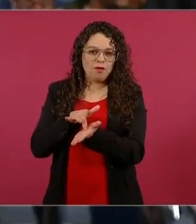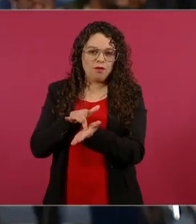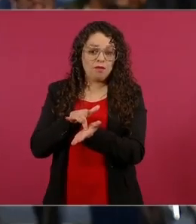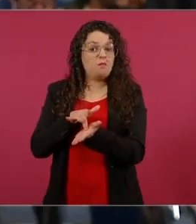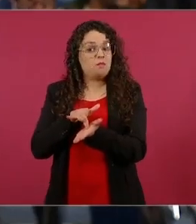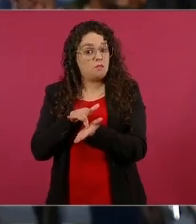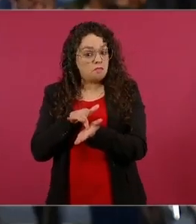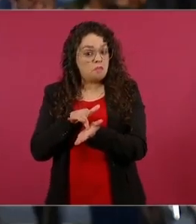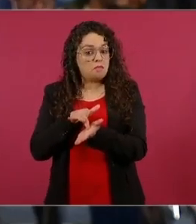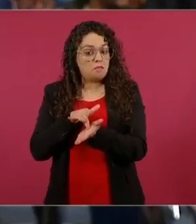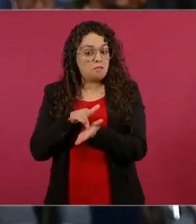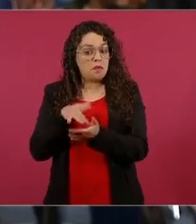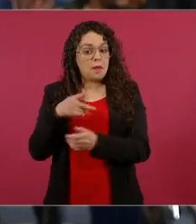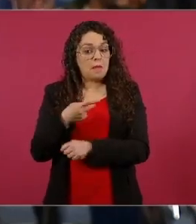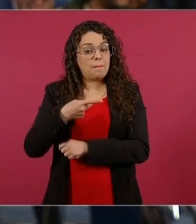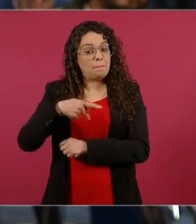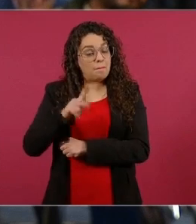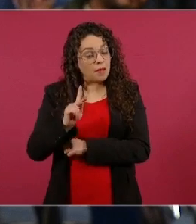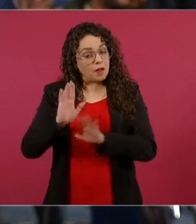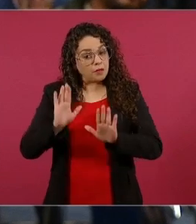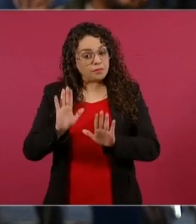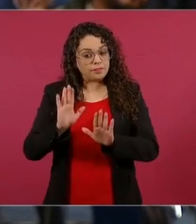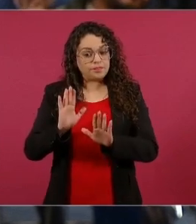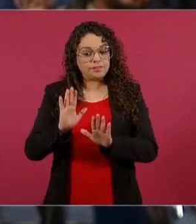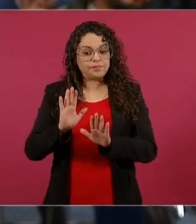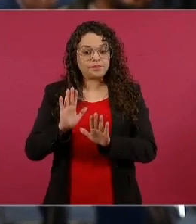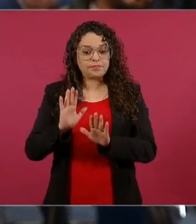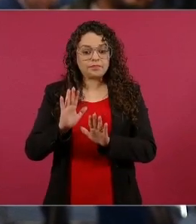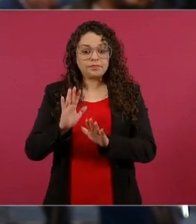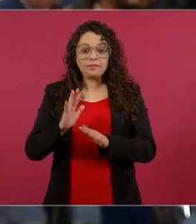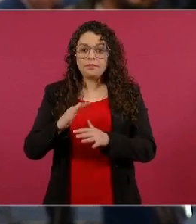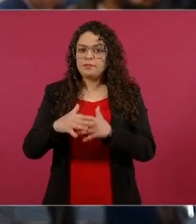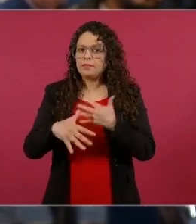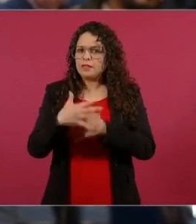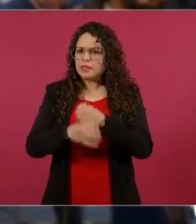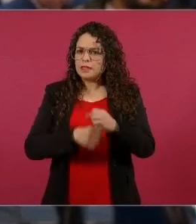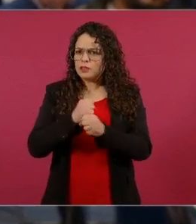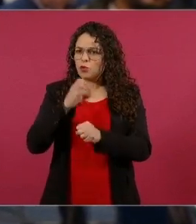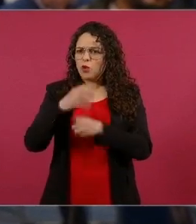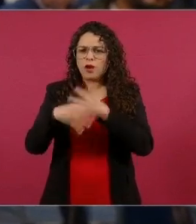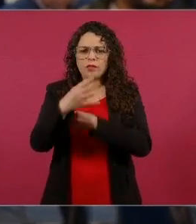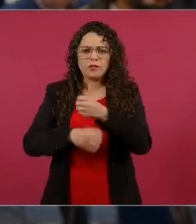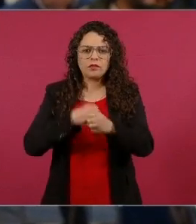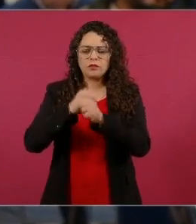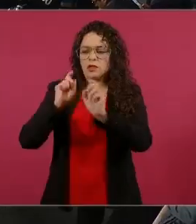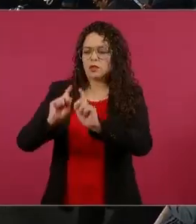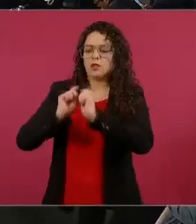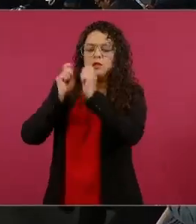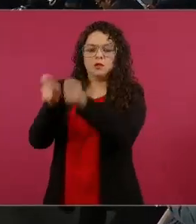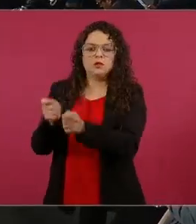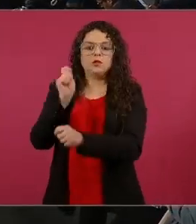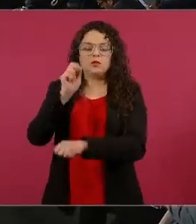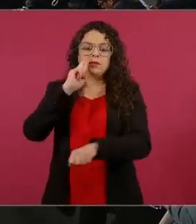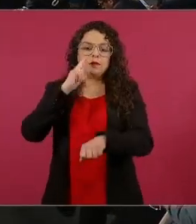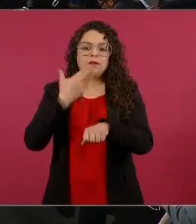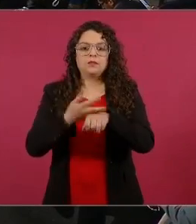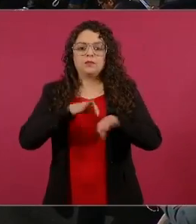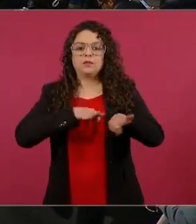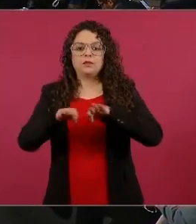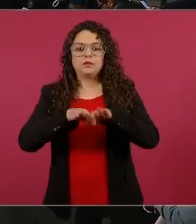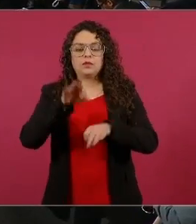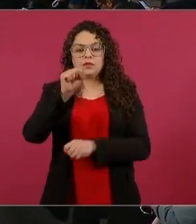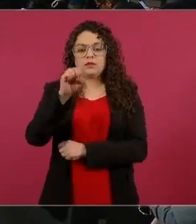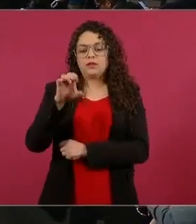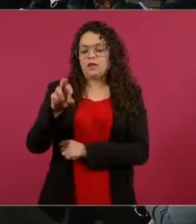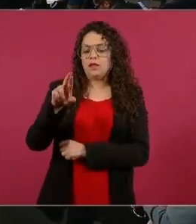en hace 14 años Bueno ya va a cumplir 15 años se le da el título de secretario general de acuerdo le dan